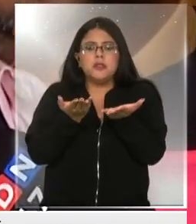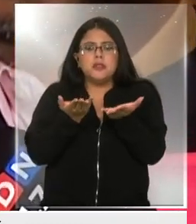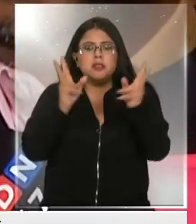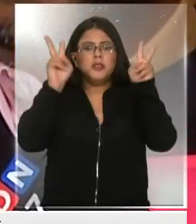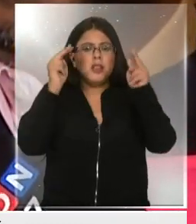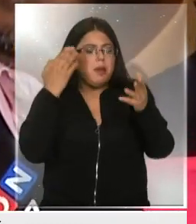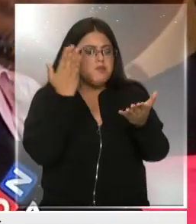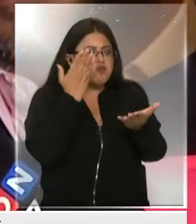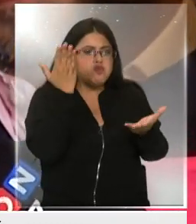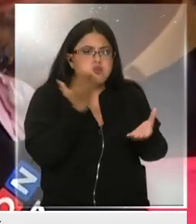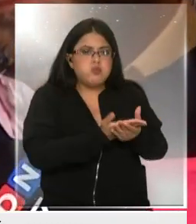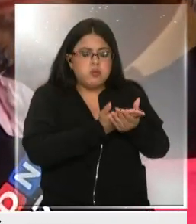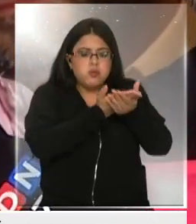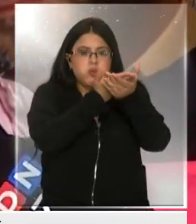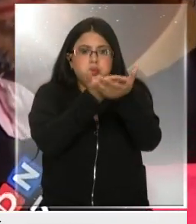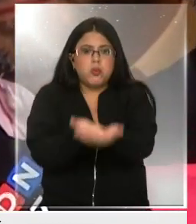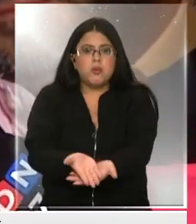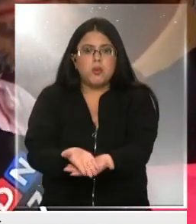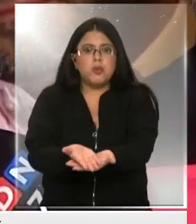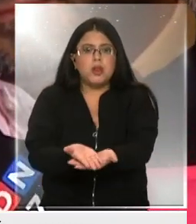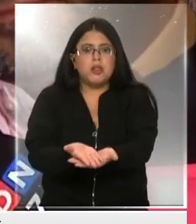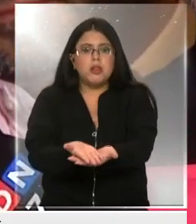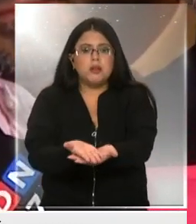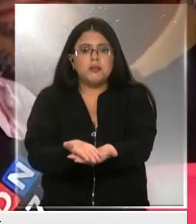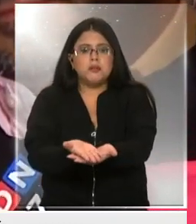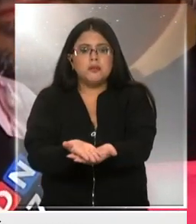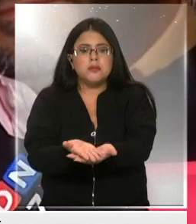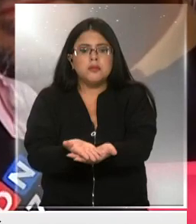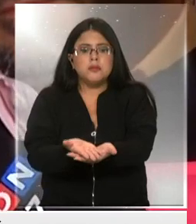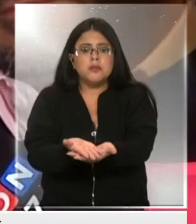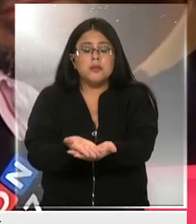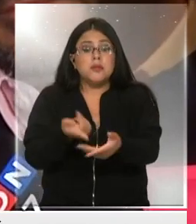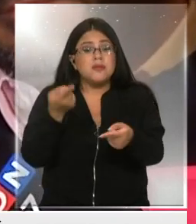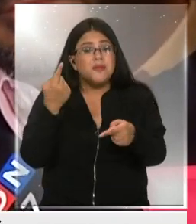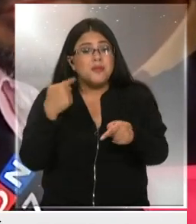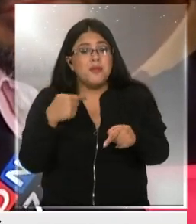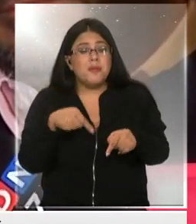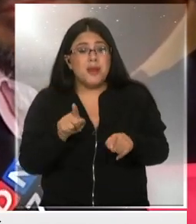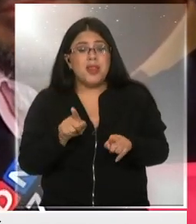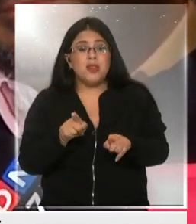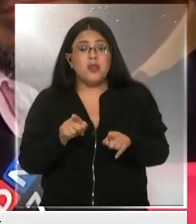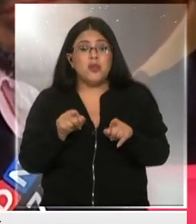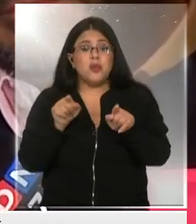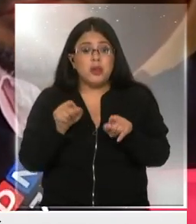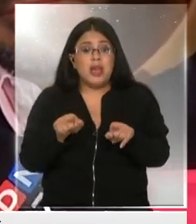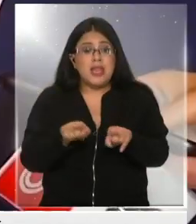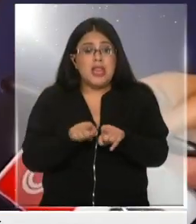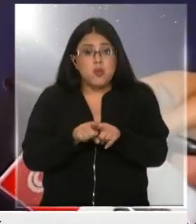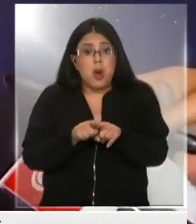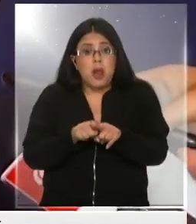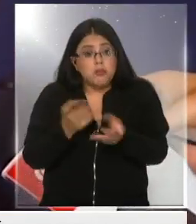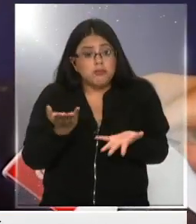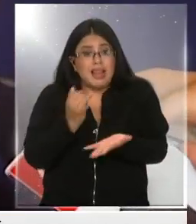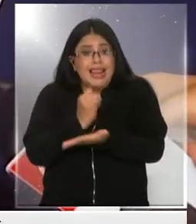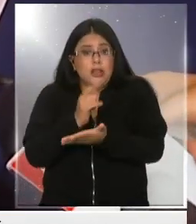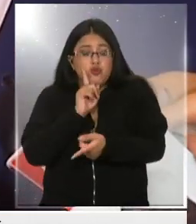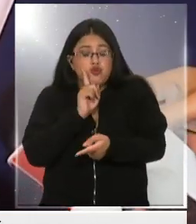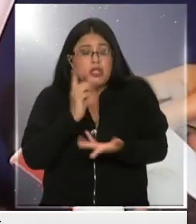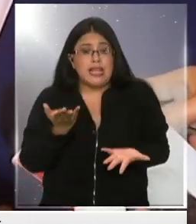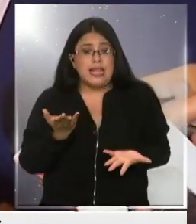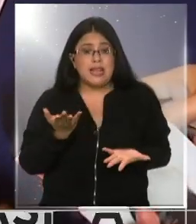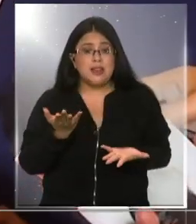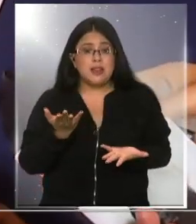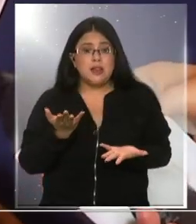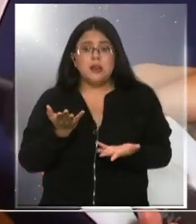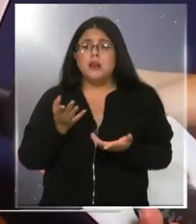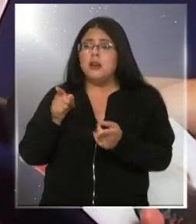reivindicaciones y propuestas que pasan a llevar las atribuciones que nuestra institucionalidad tiene. El hecho de poder contar